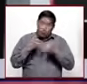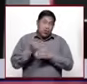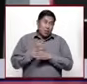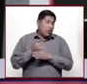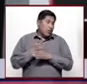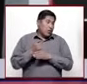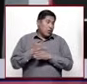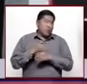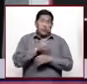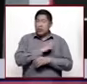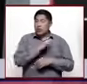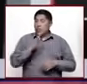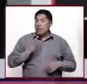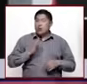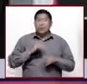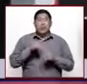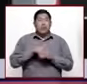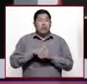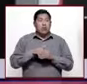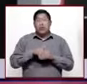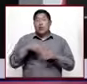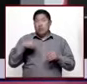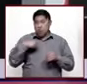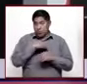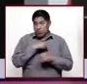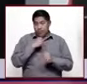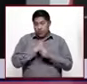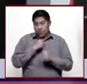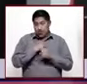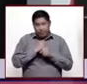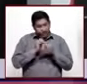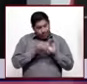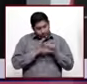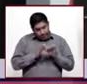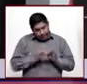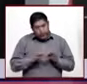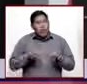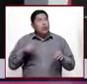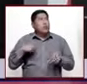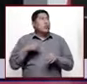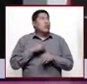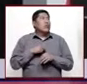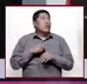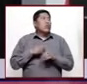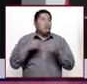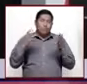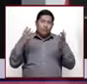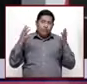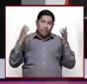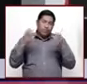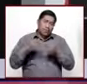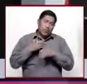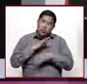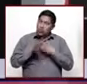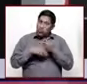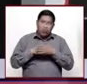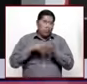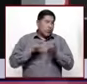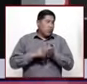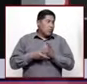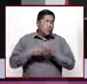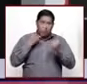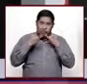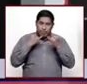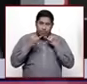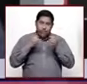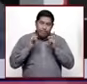¿Qué es lo que corresponde? Es precisamente trabajar en las mismas. Hemos recibido con un espíritu democrático todo lo que ha significado este informe, con